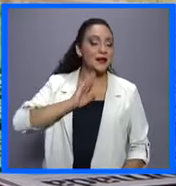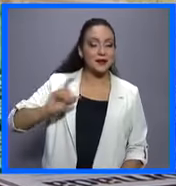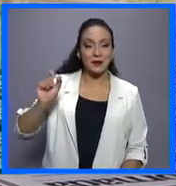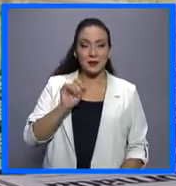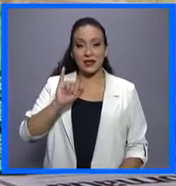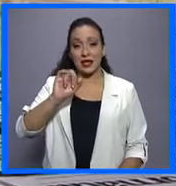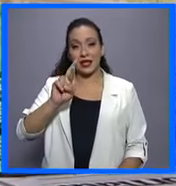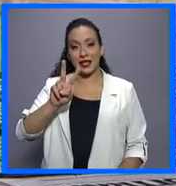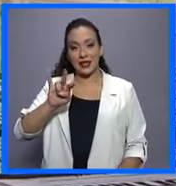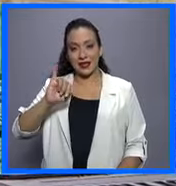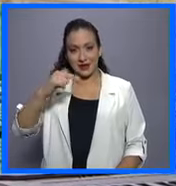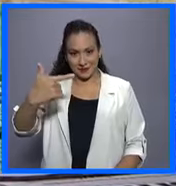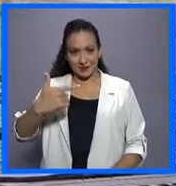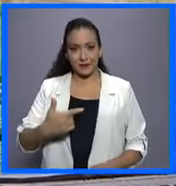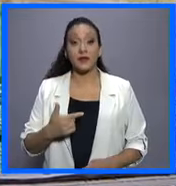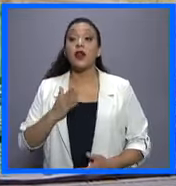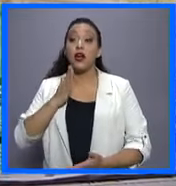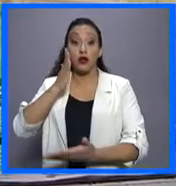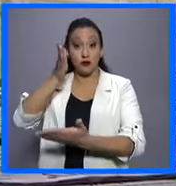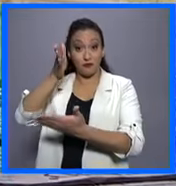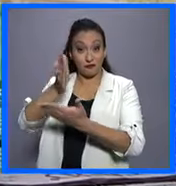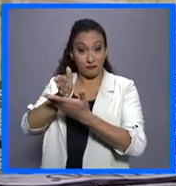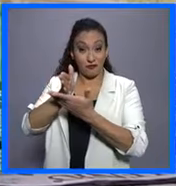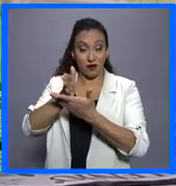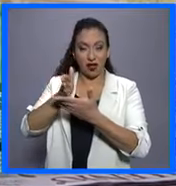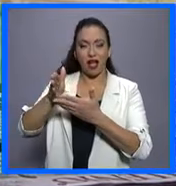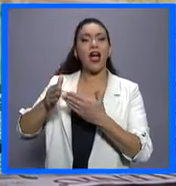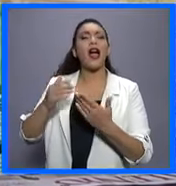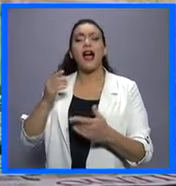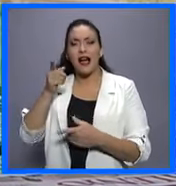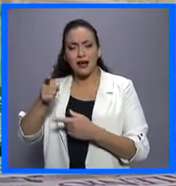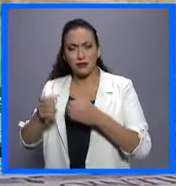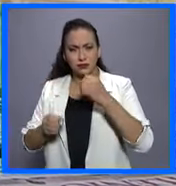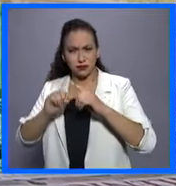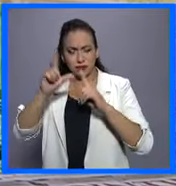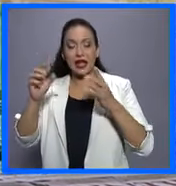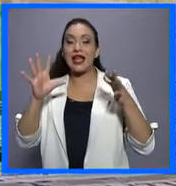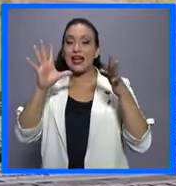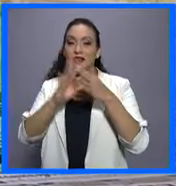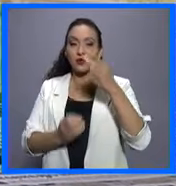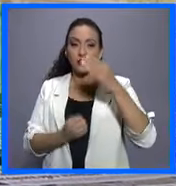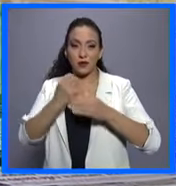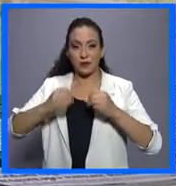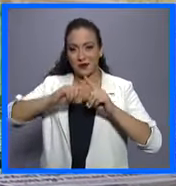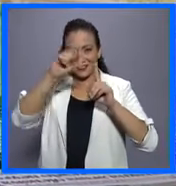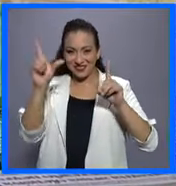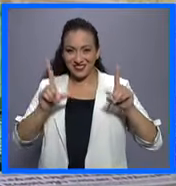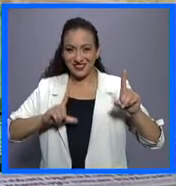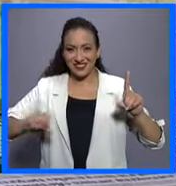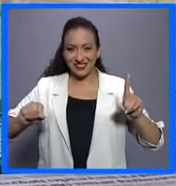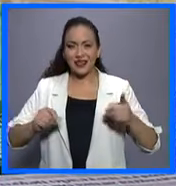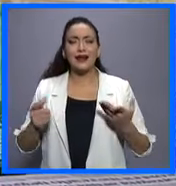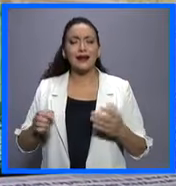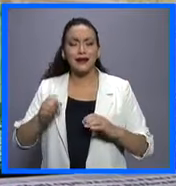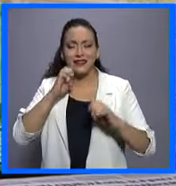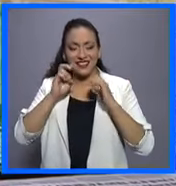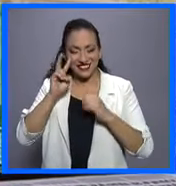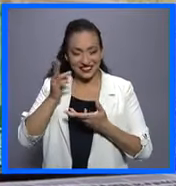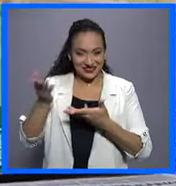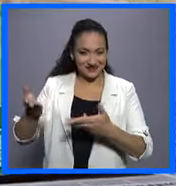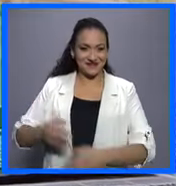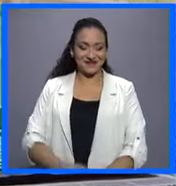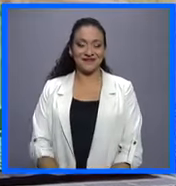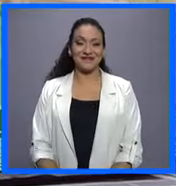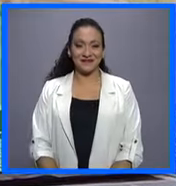Irving Espinosa Betanzo estuvo en la máxima casa de estudios en donde habló de la nueva Suprema Corte de Justicia. Rosy García nos presenta